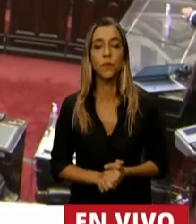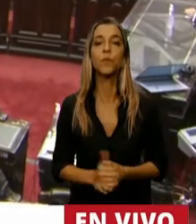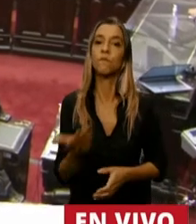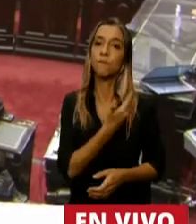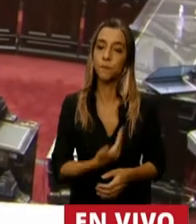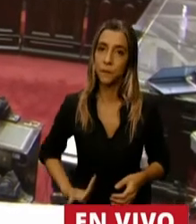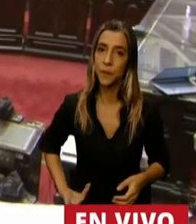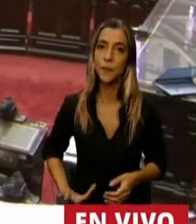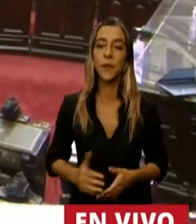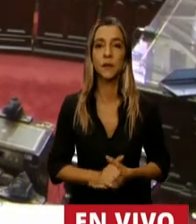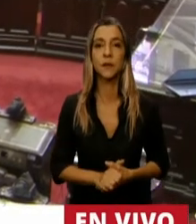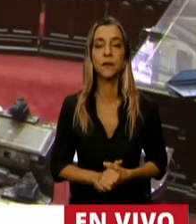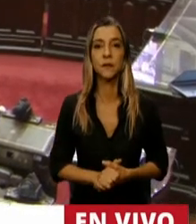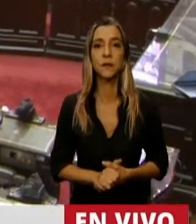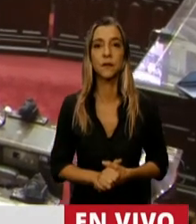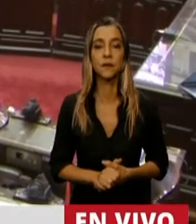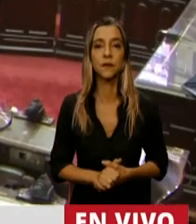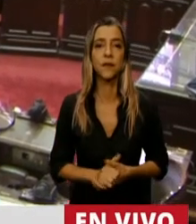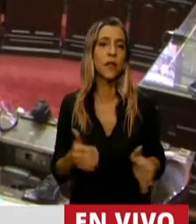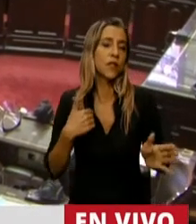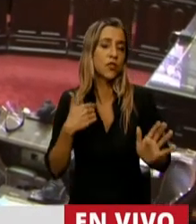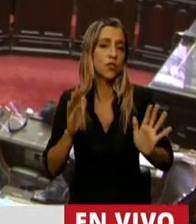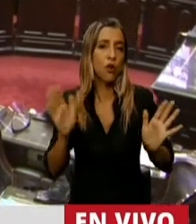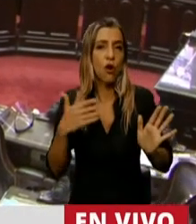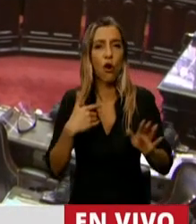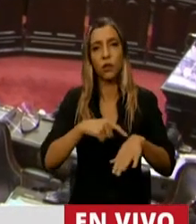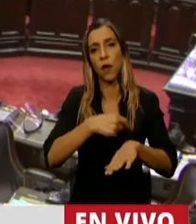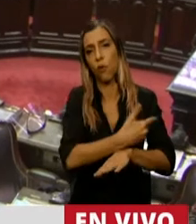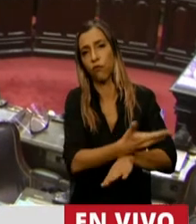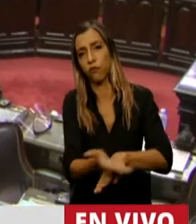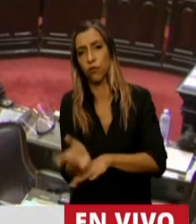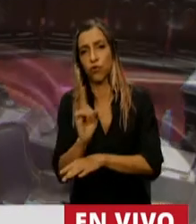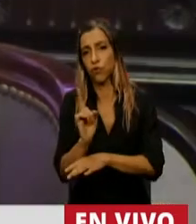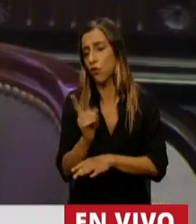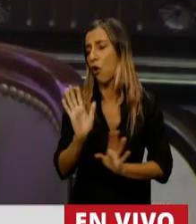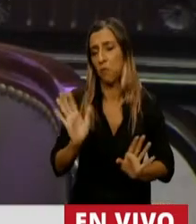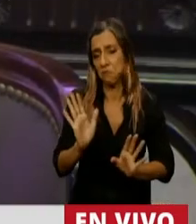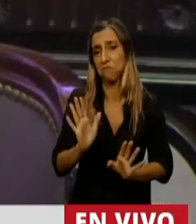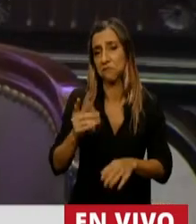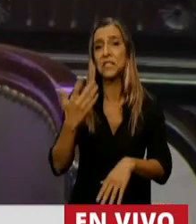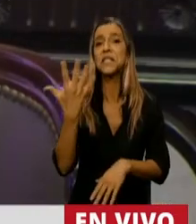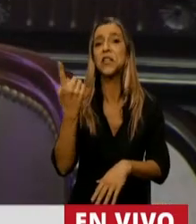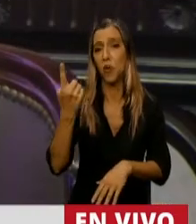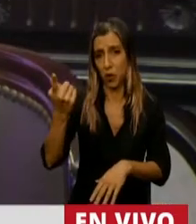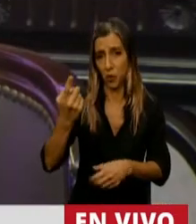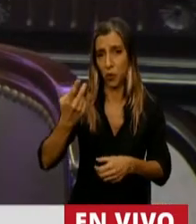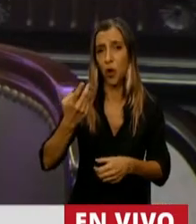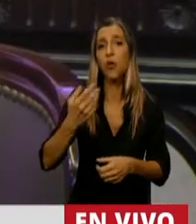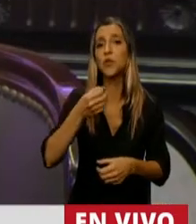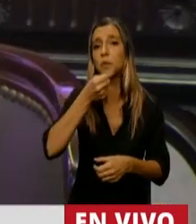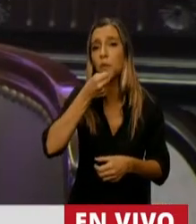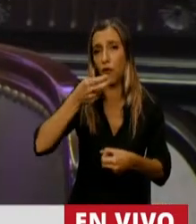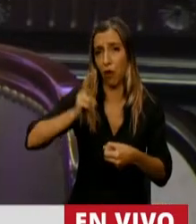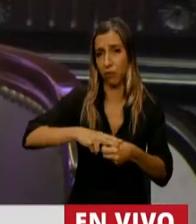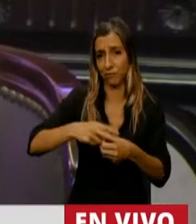Presidente, no me voy a pasar, así que apaga el micrófono cuando lleguen los 5 minutos. No